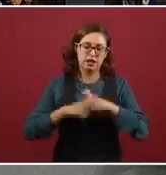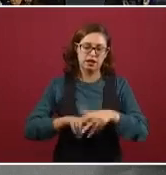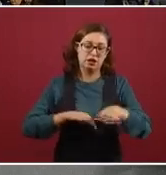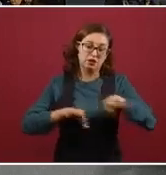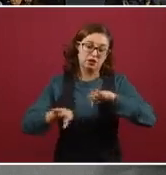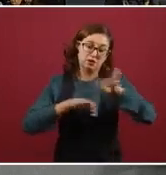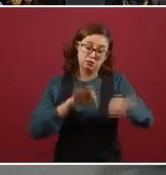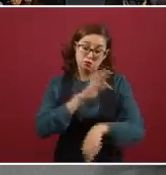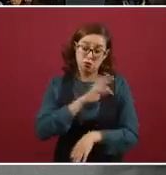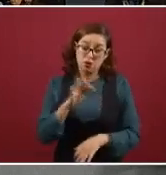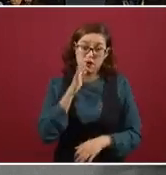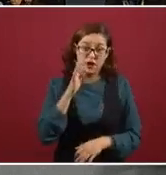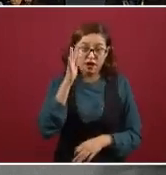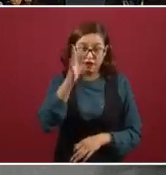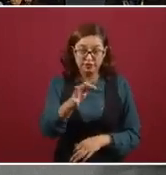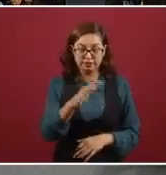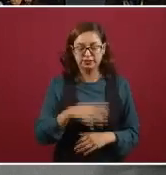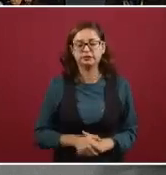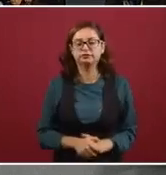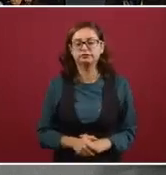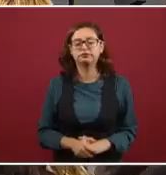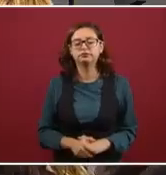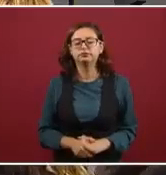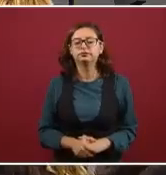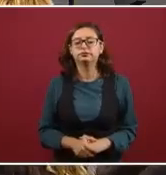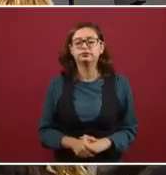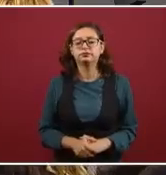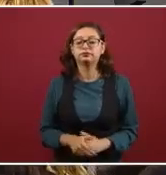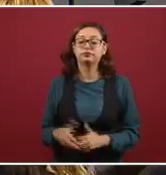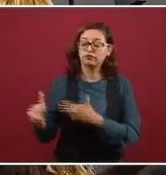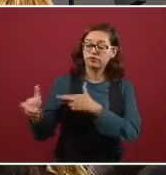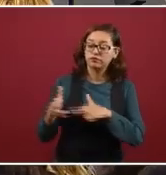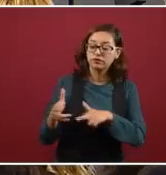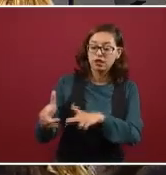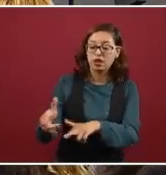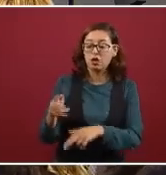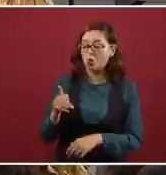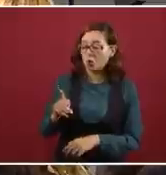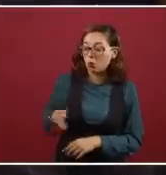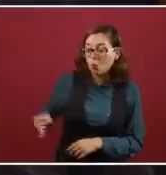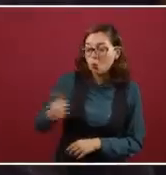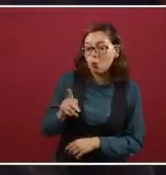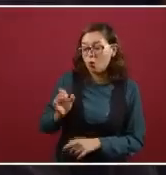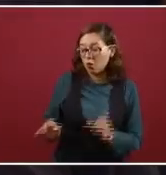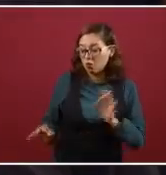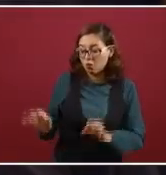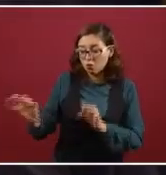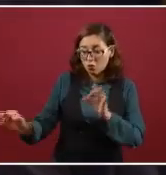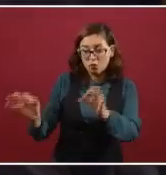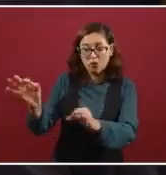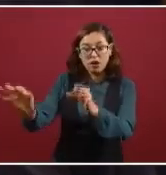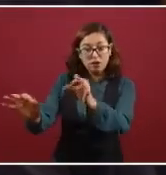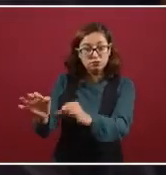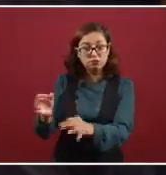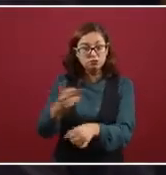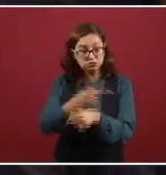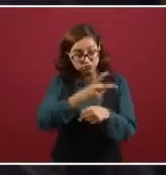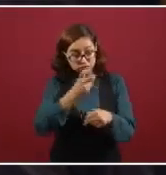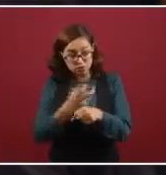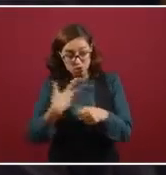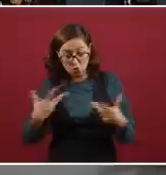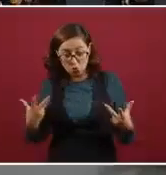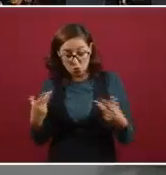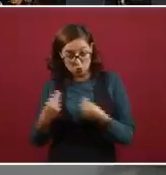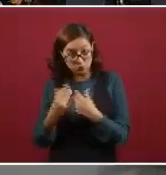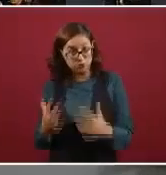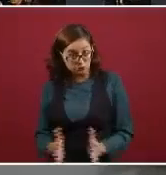es lo que puedo informar. ¿Los pobladores de estos pueblos que le comenté estarían también llamados a esta mesa? Sí, todos